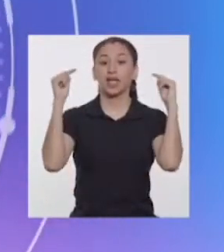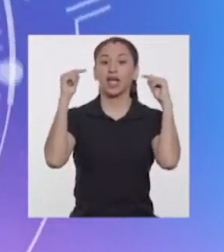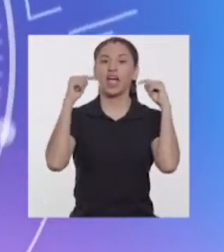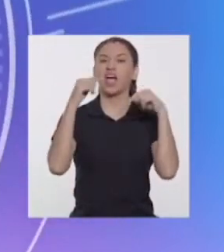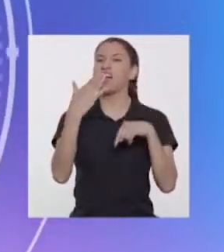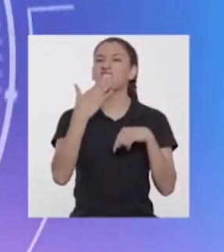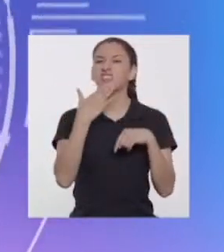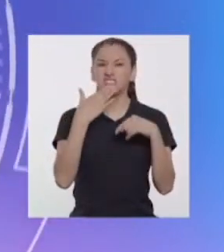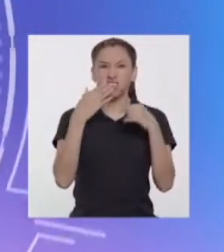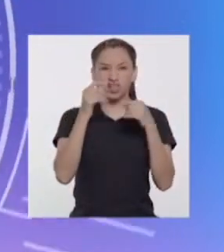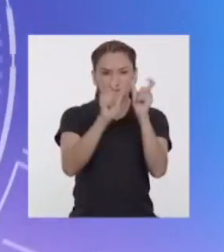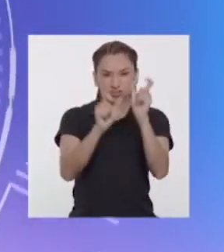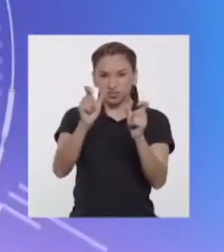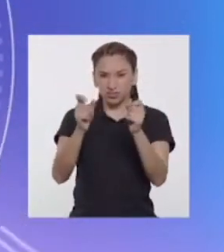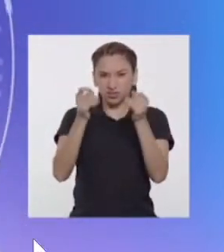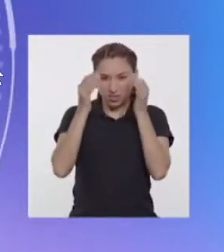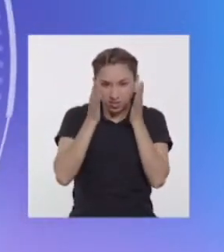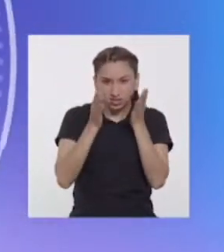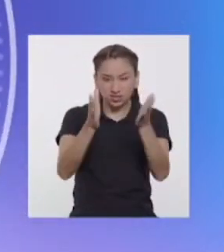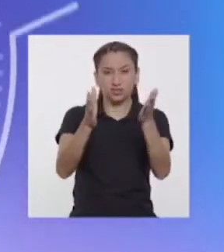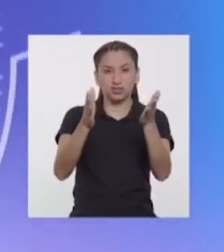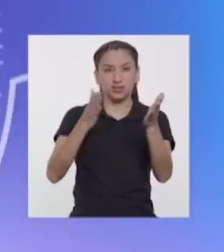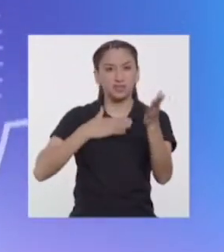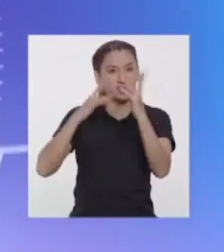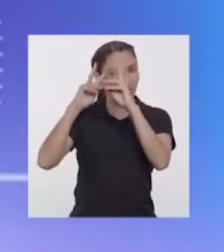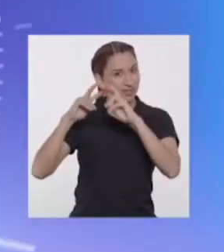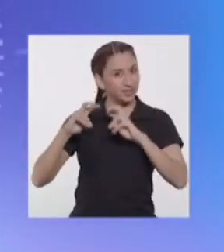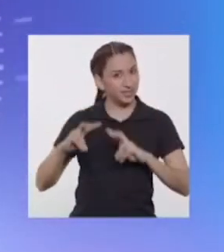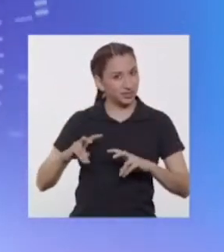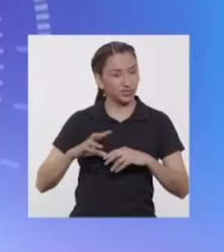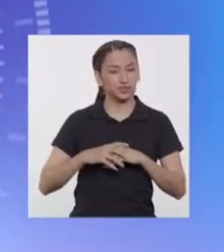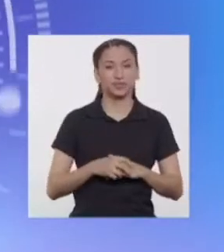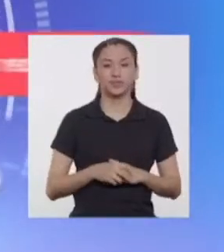¿A quién o quiénes comunicarás lo investigado?